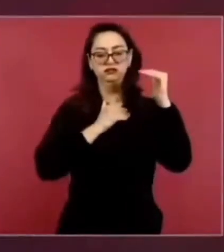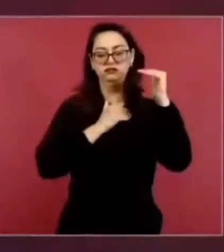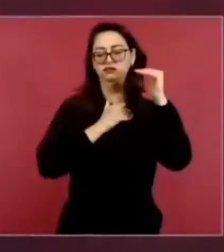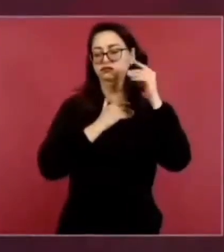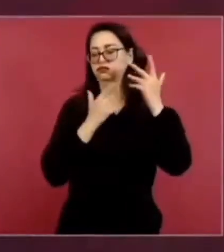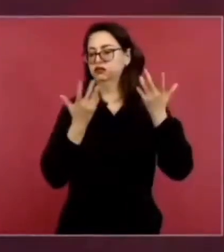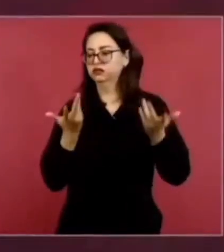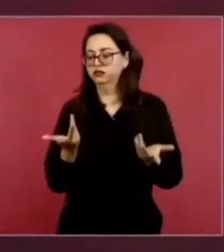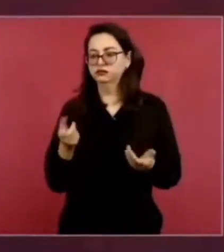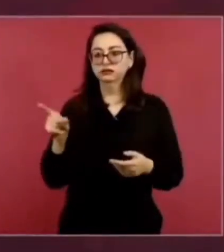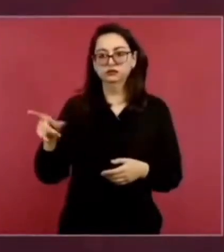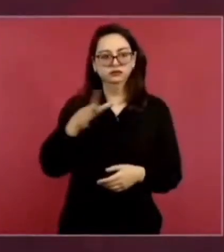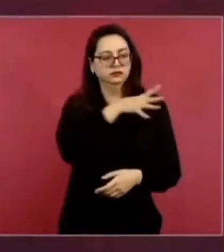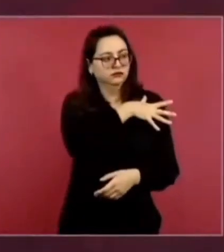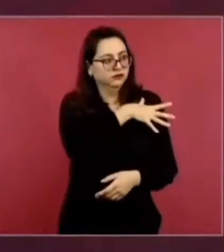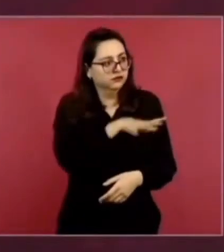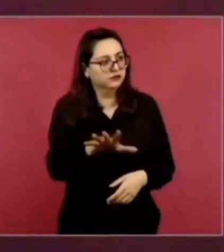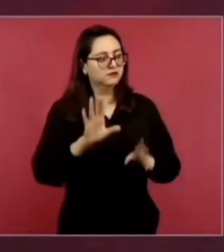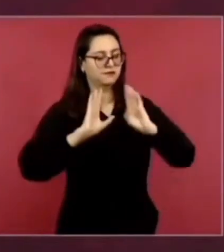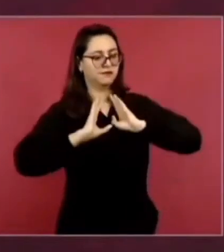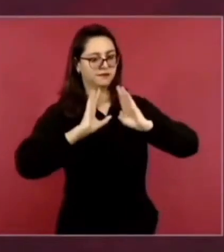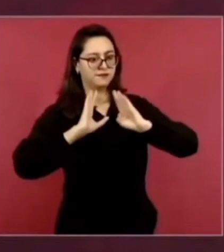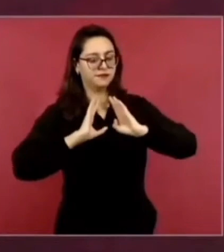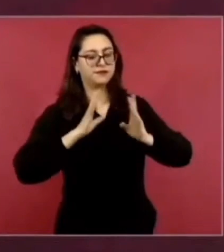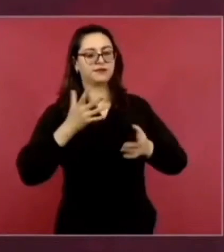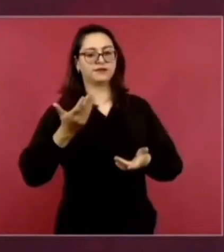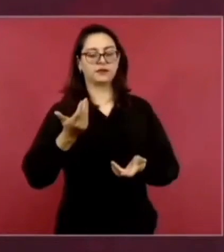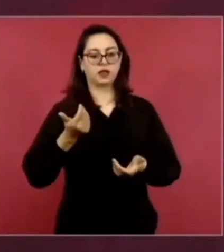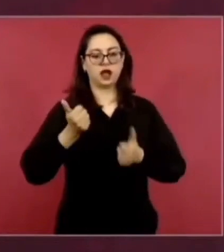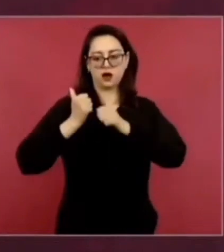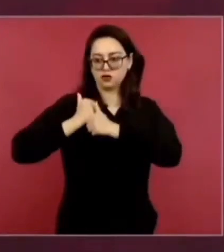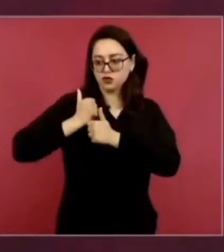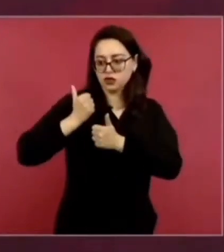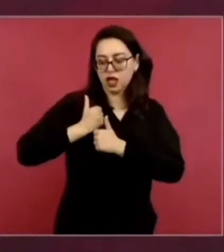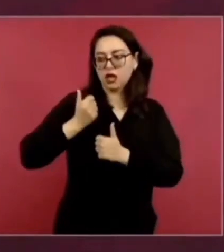de oficiales del ejército